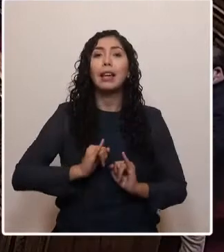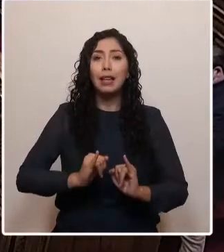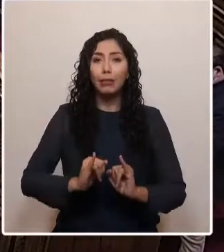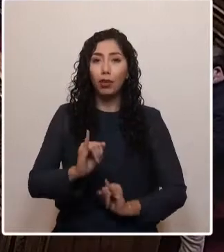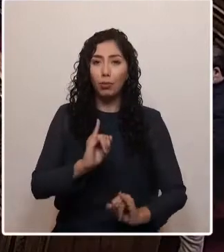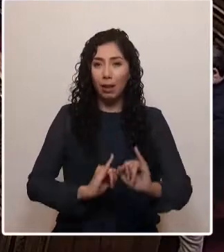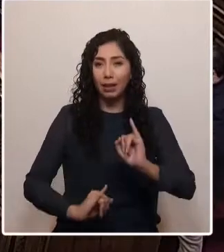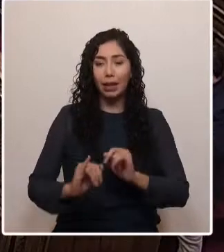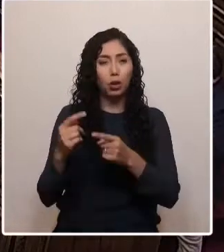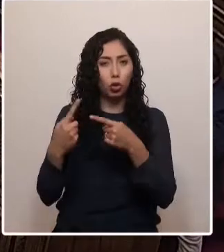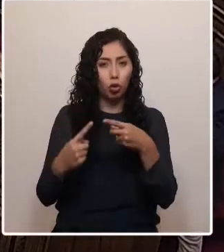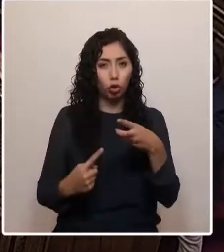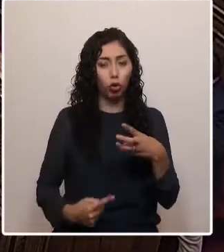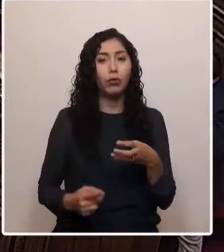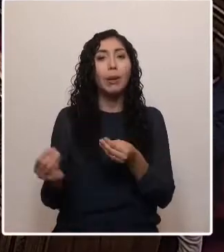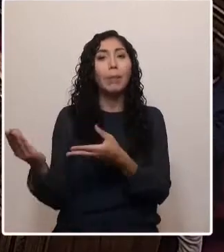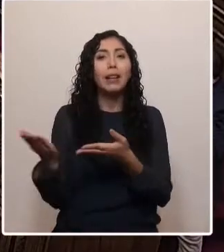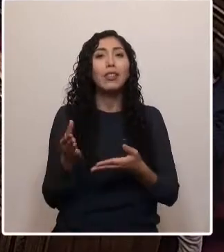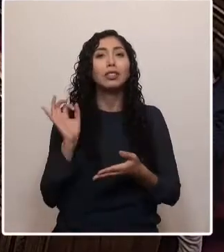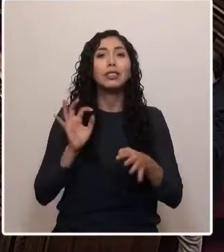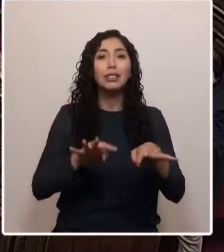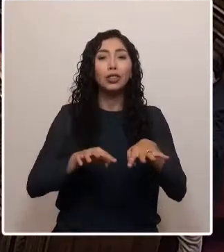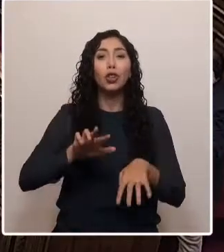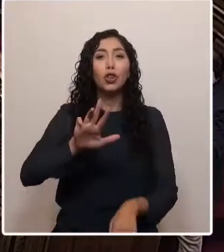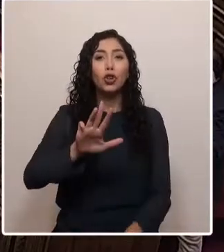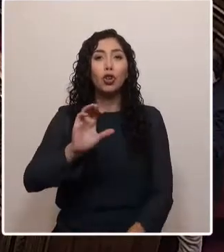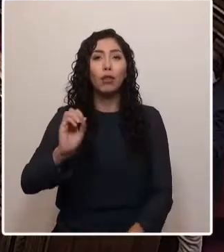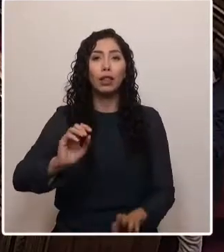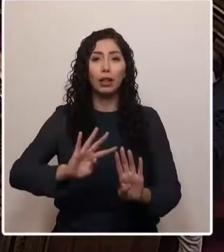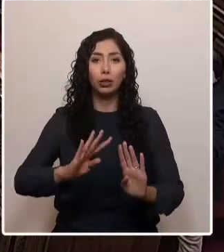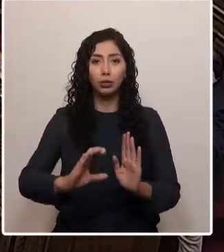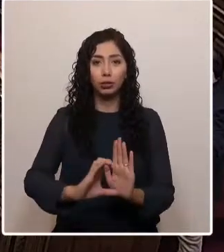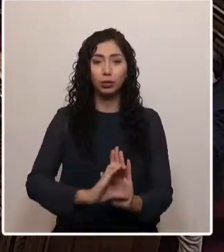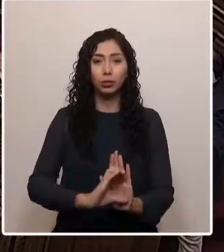sesión 90 de la Convención Constitucional.